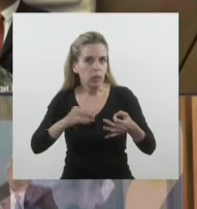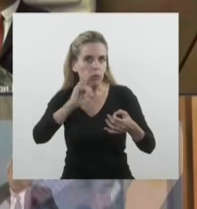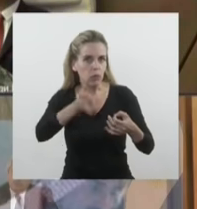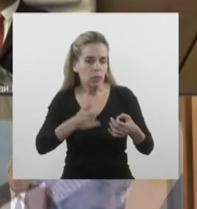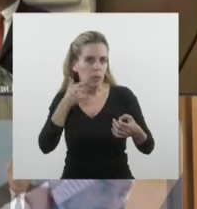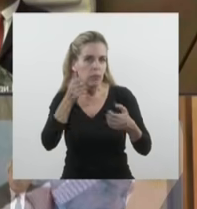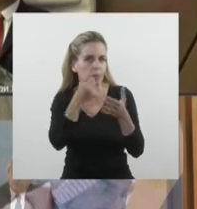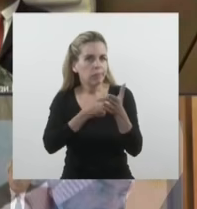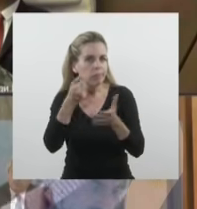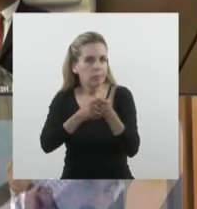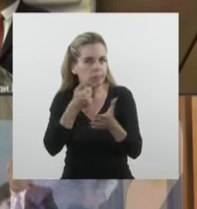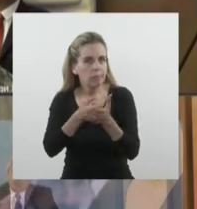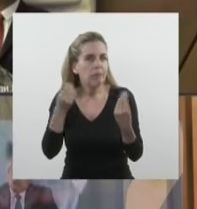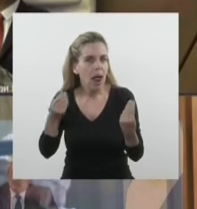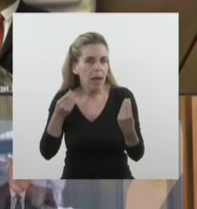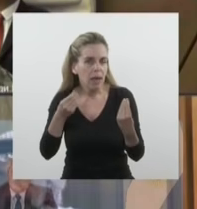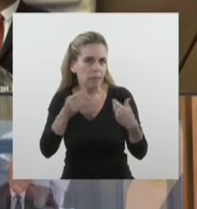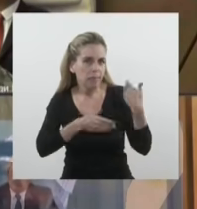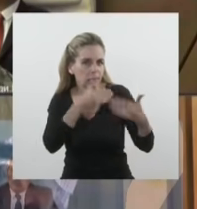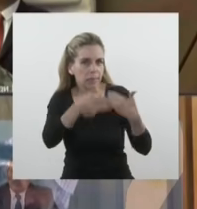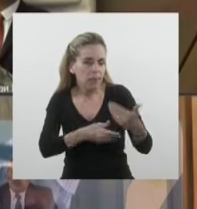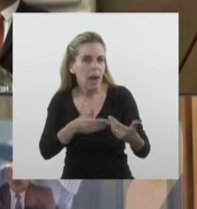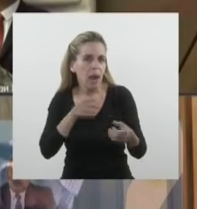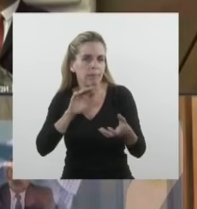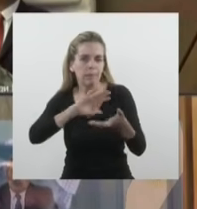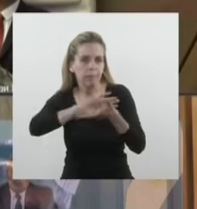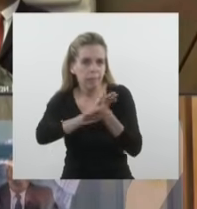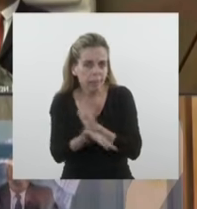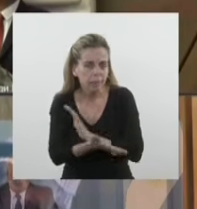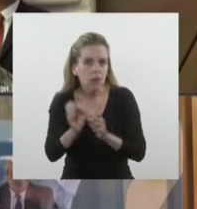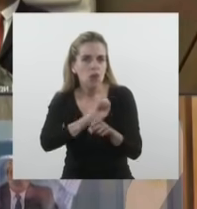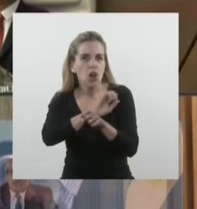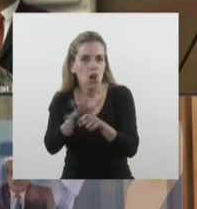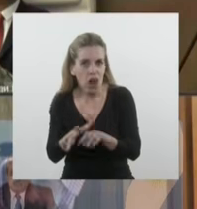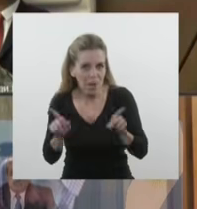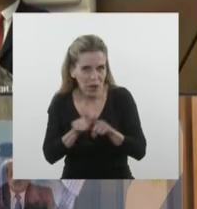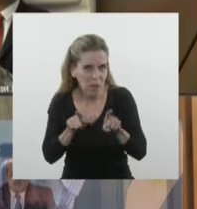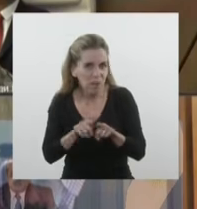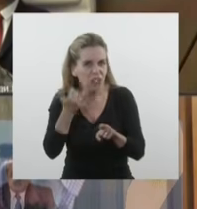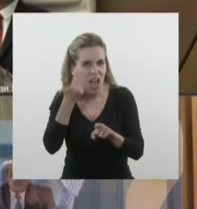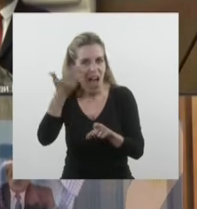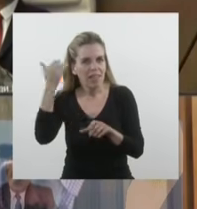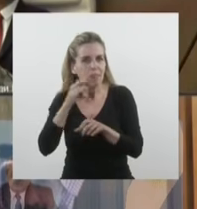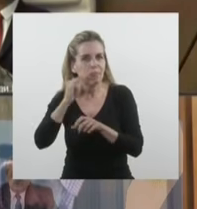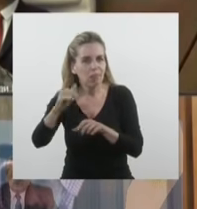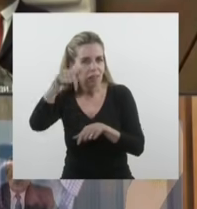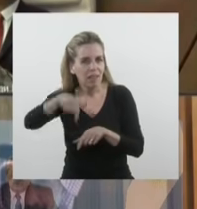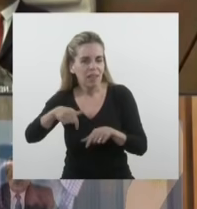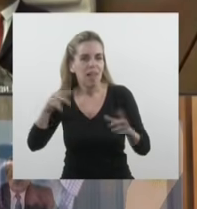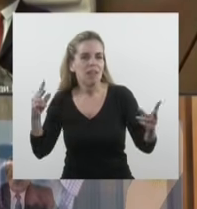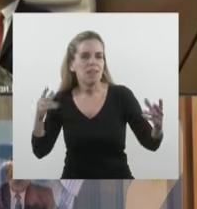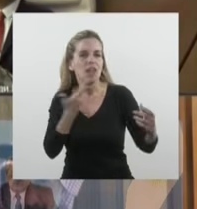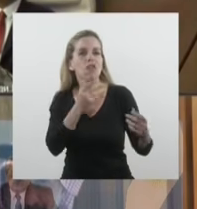todo lo posible para luchar a la pandemia y como he dicho en otras sesiones del foro